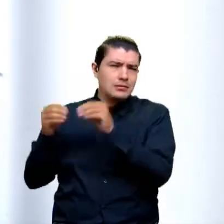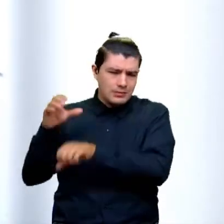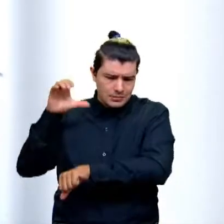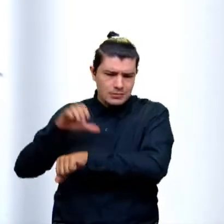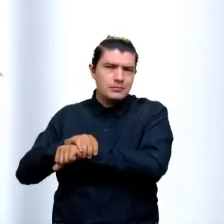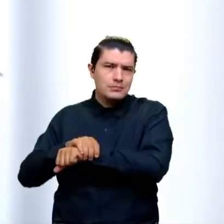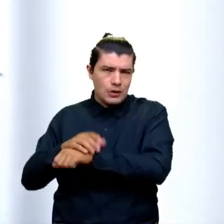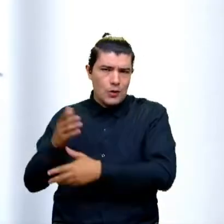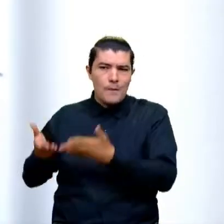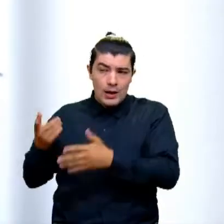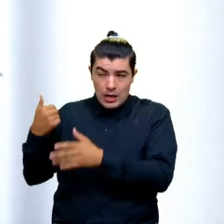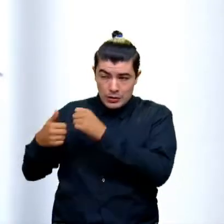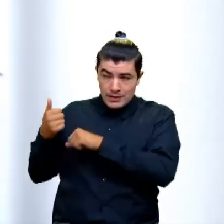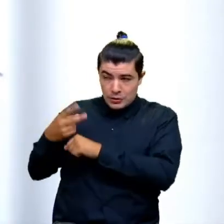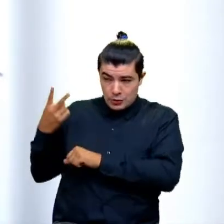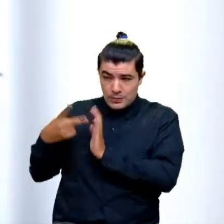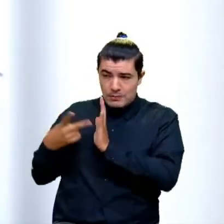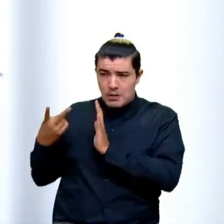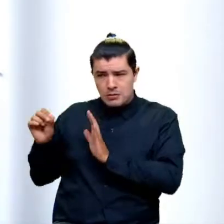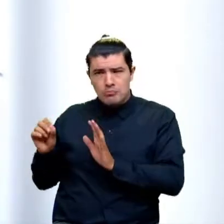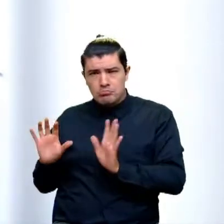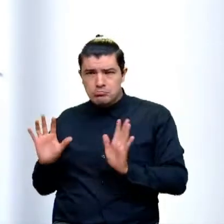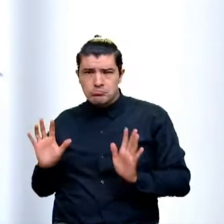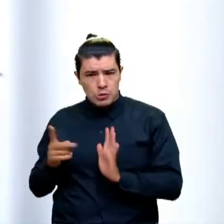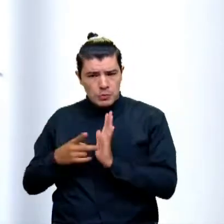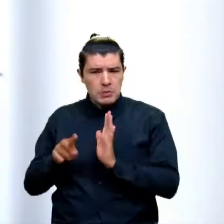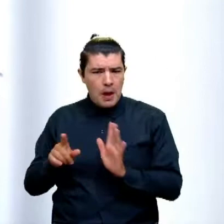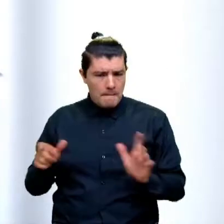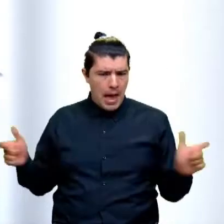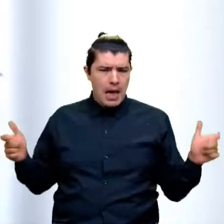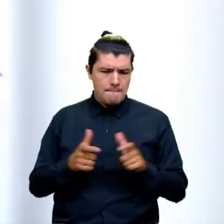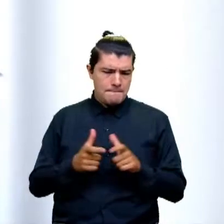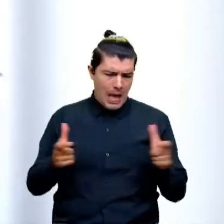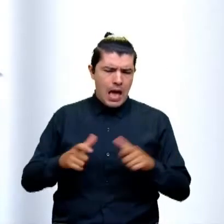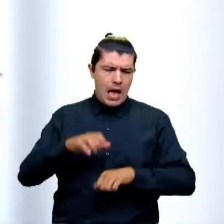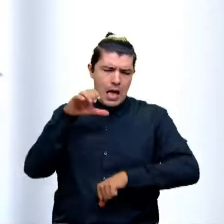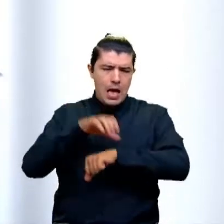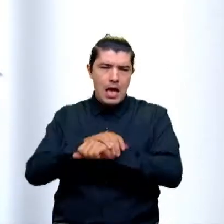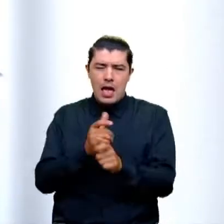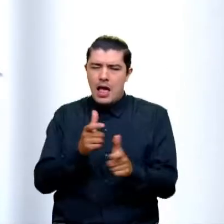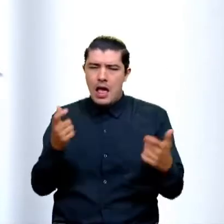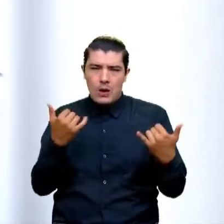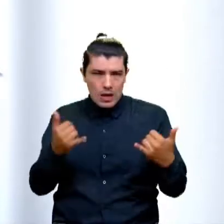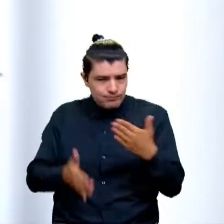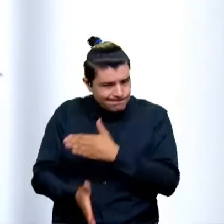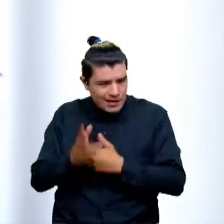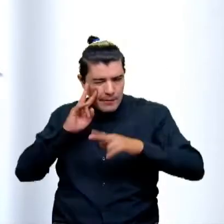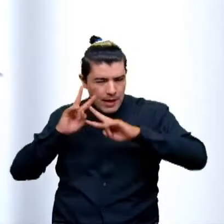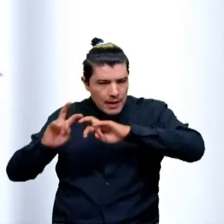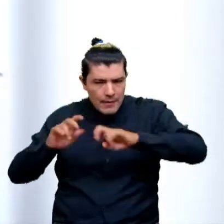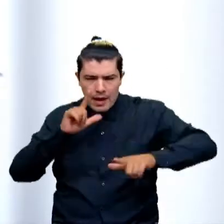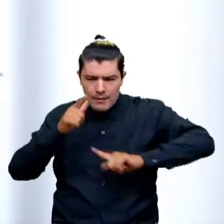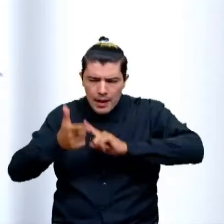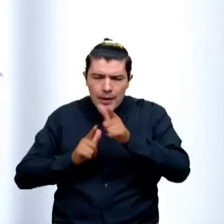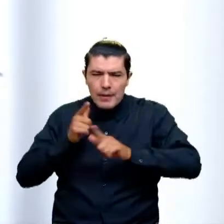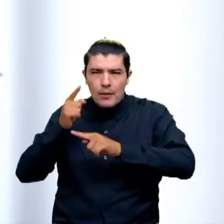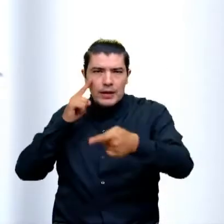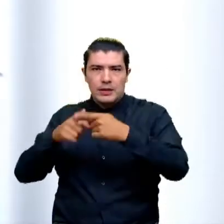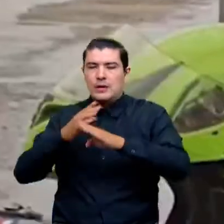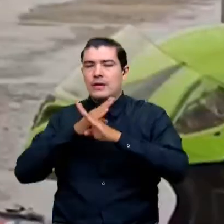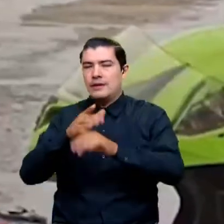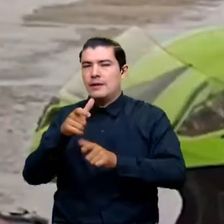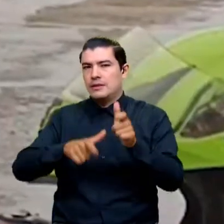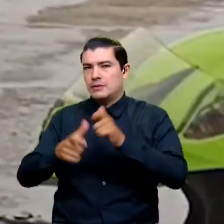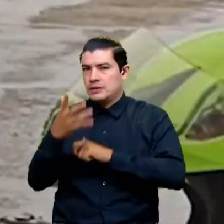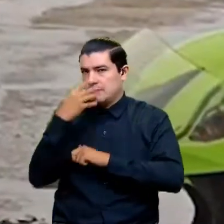lucha implacable contra el crimen que no puede cesar. Esto trabajando en contra de todas estas complejidades que nos genera intranquilidad en